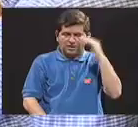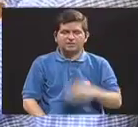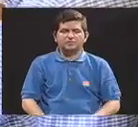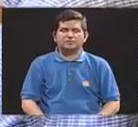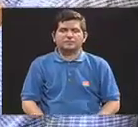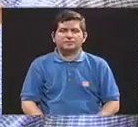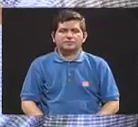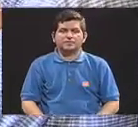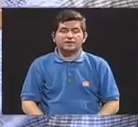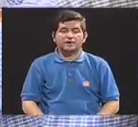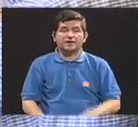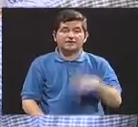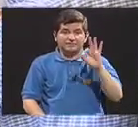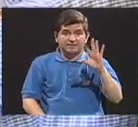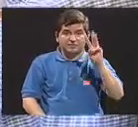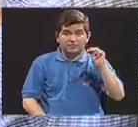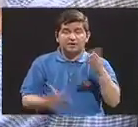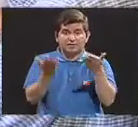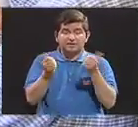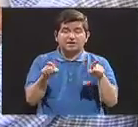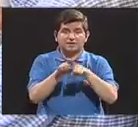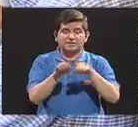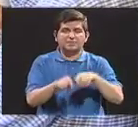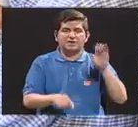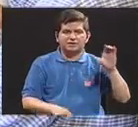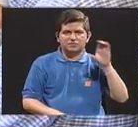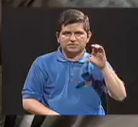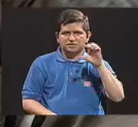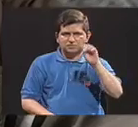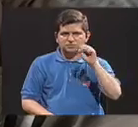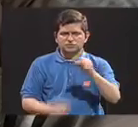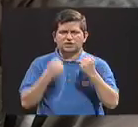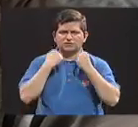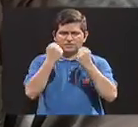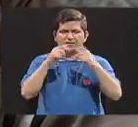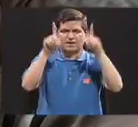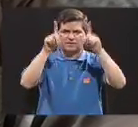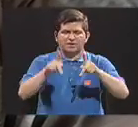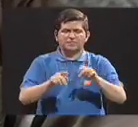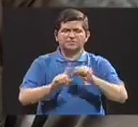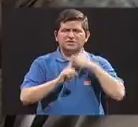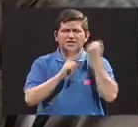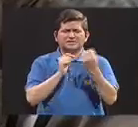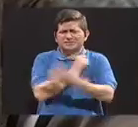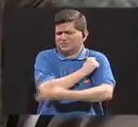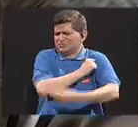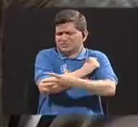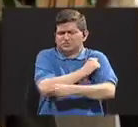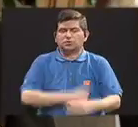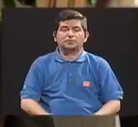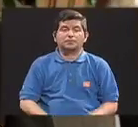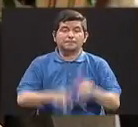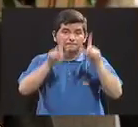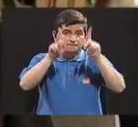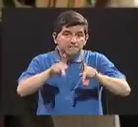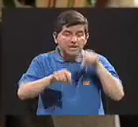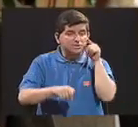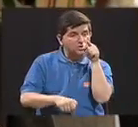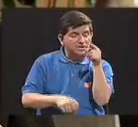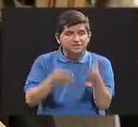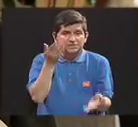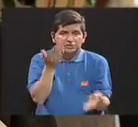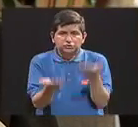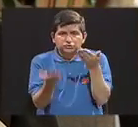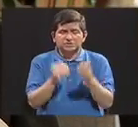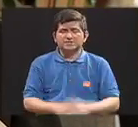además Marí desea fortalecer la caja costarricense del Seguro Social para las personas en extrema pobreza son personas que se